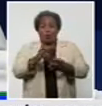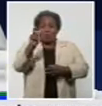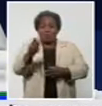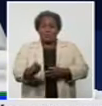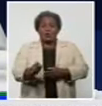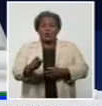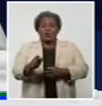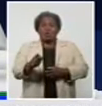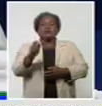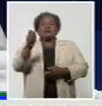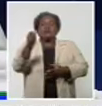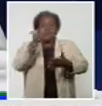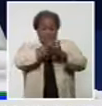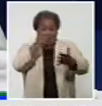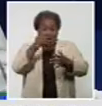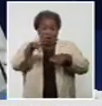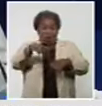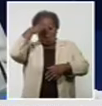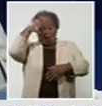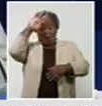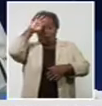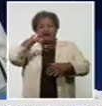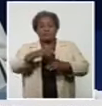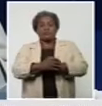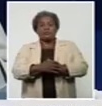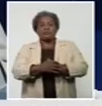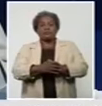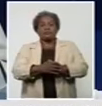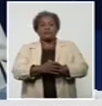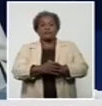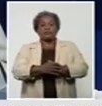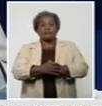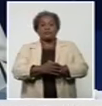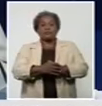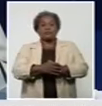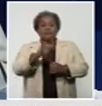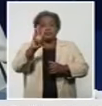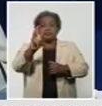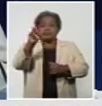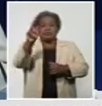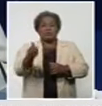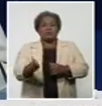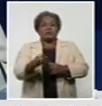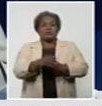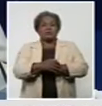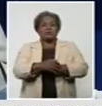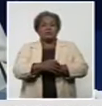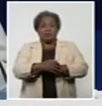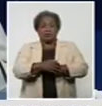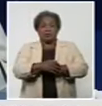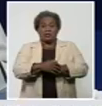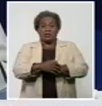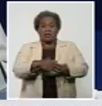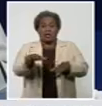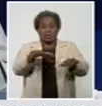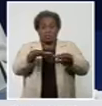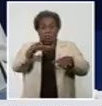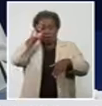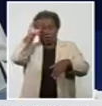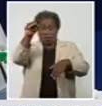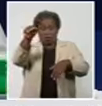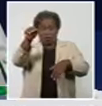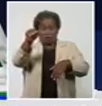diagnosticados en nuestro país. 3 pacientes de los que están activos se encuentran